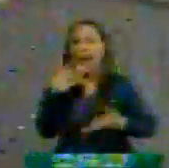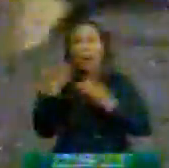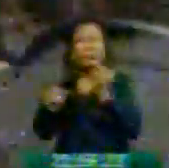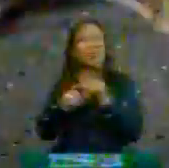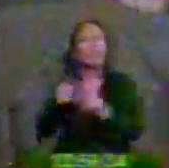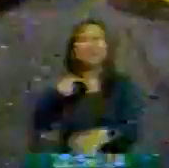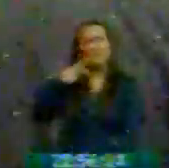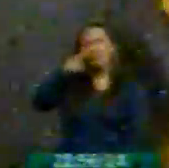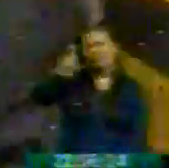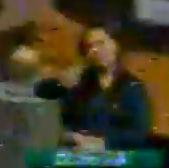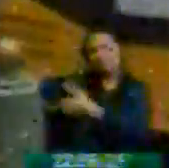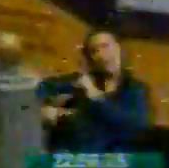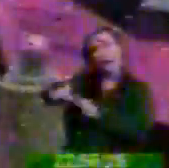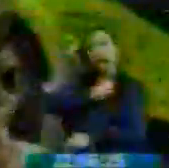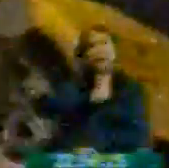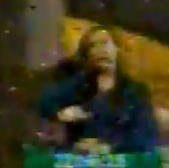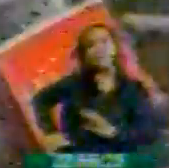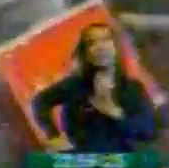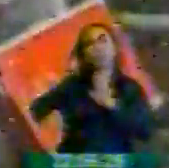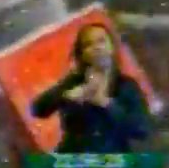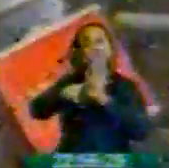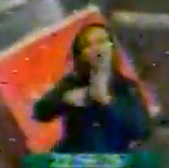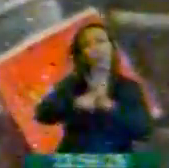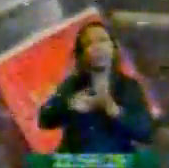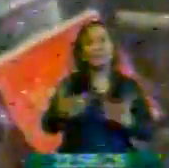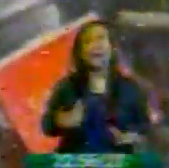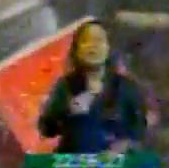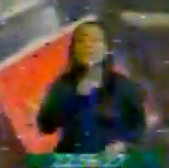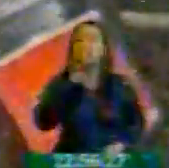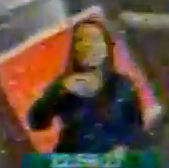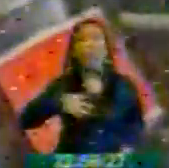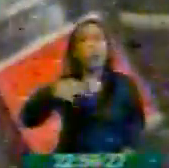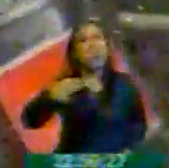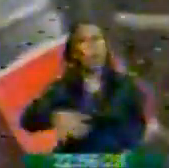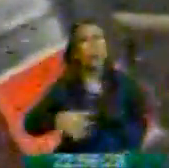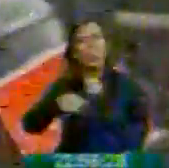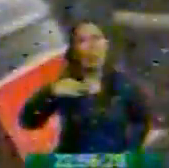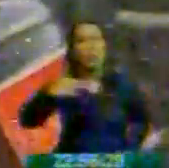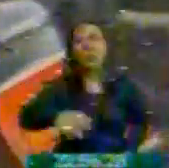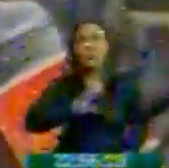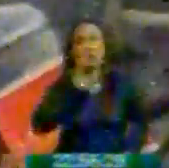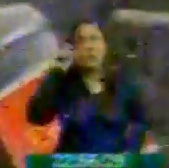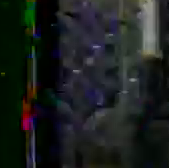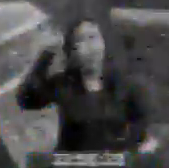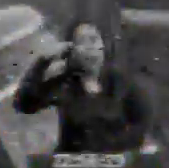Navas, ratificando el accionar del régimen. Siempre hubo la voluntad del gobierno nacional,